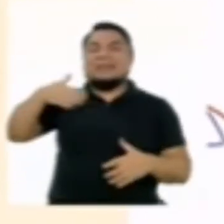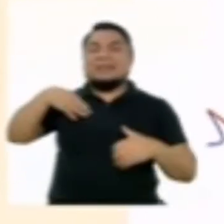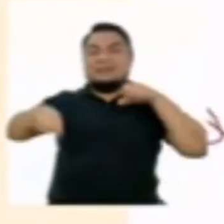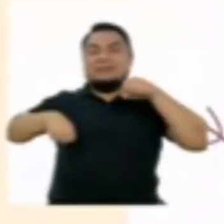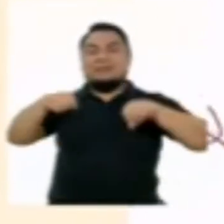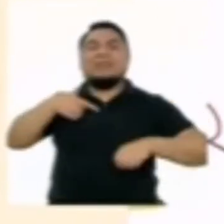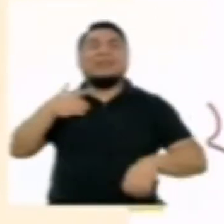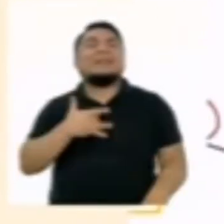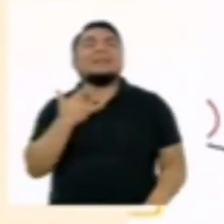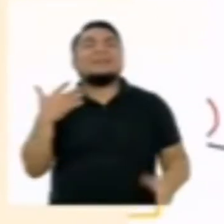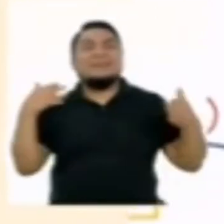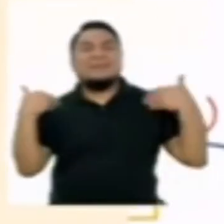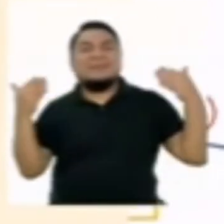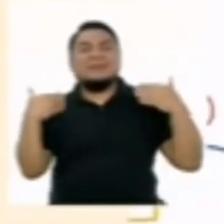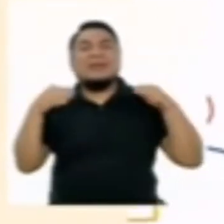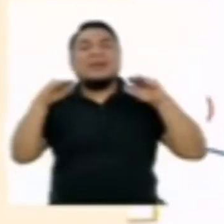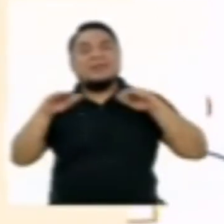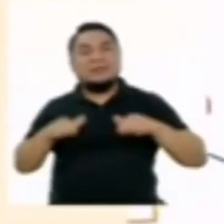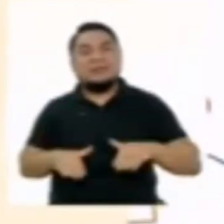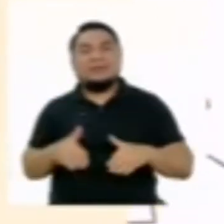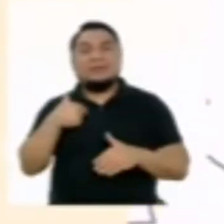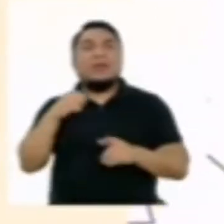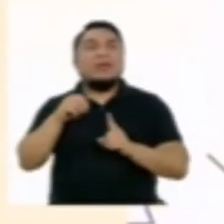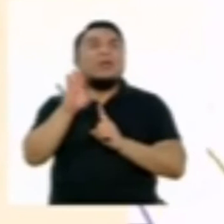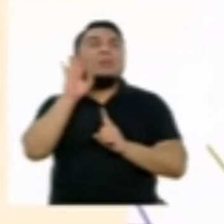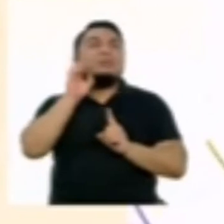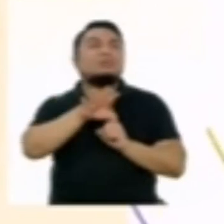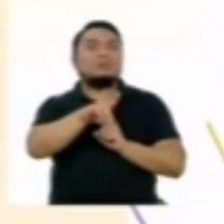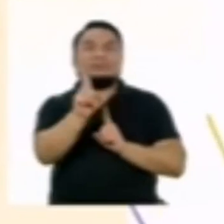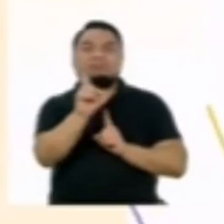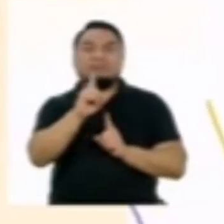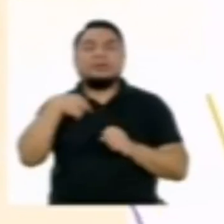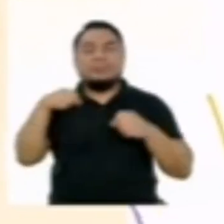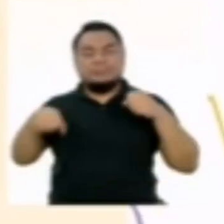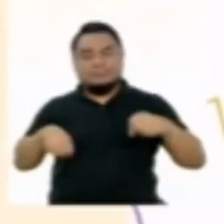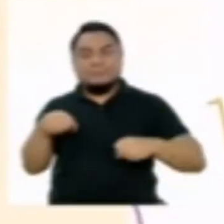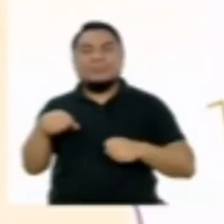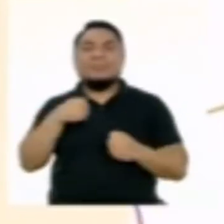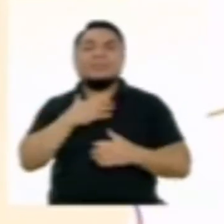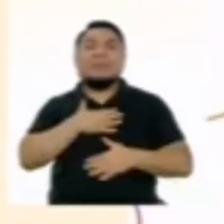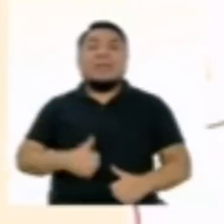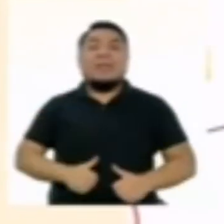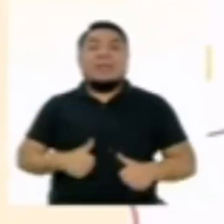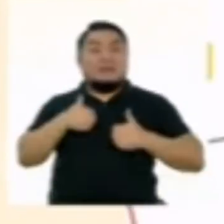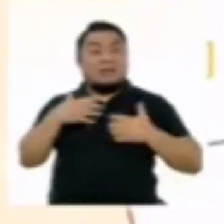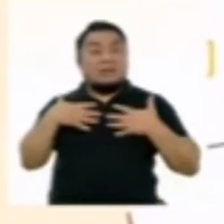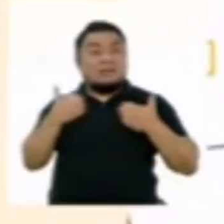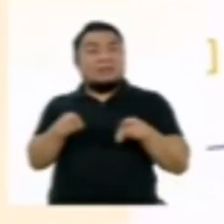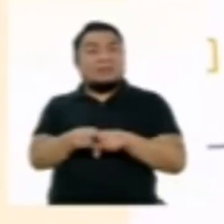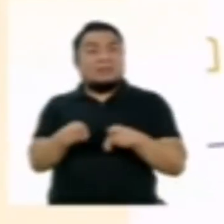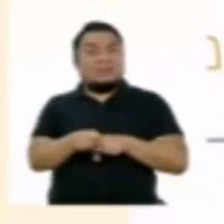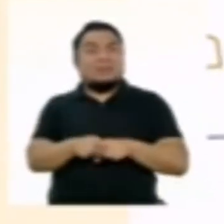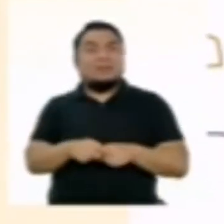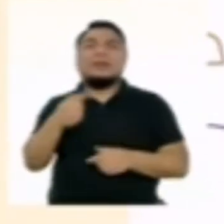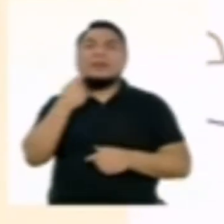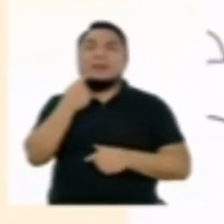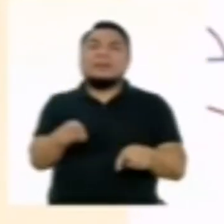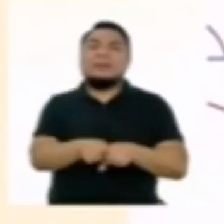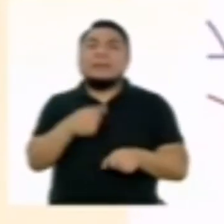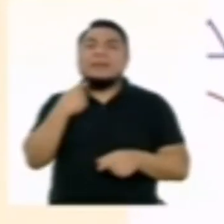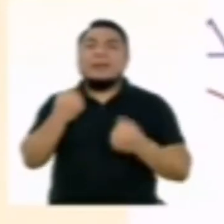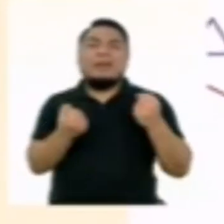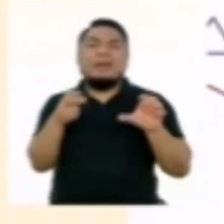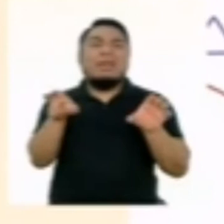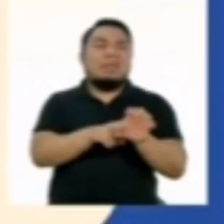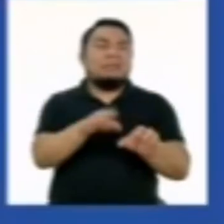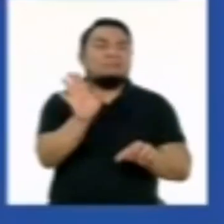hice y me siento contenta de reducir mi huella de carbono, mantener un estilo de vida saludable y no atiborrar con un